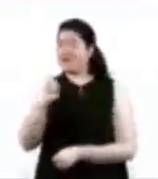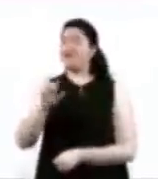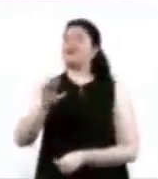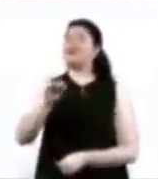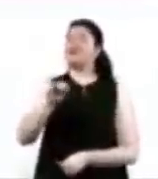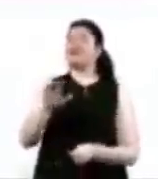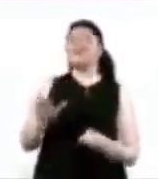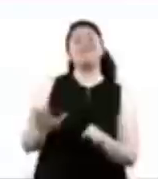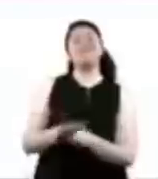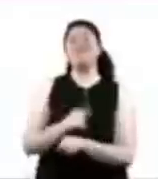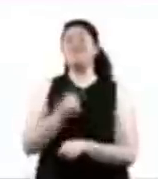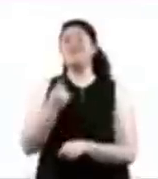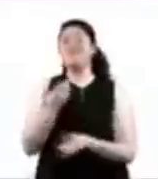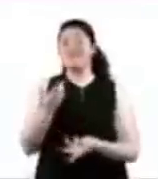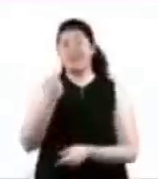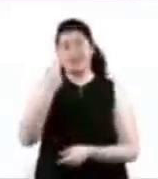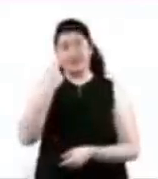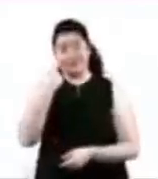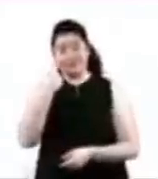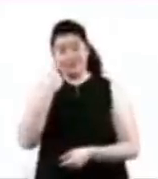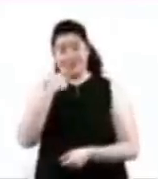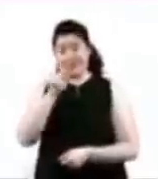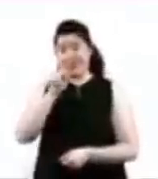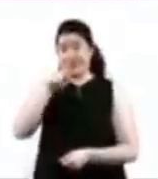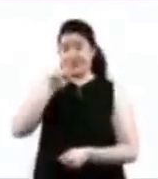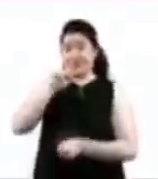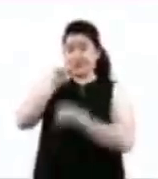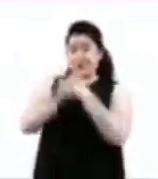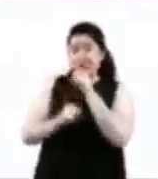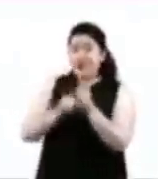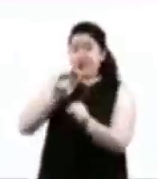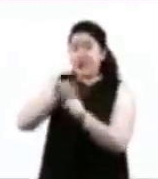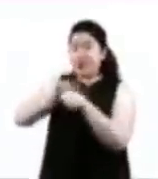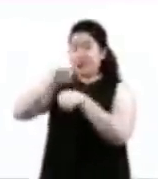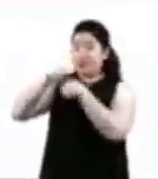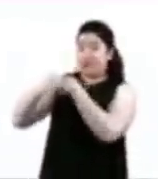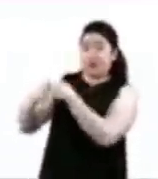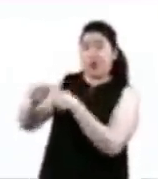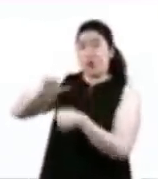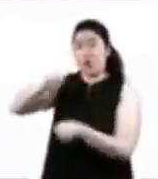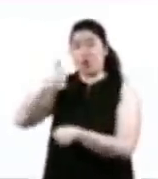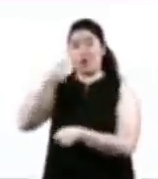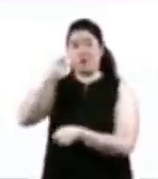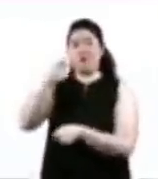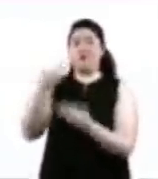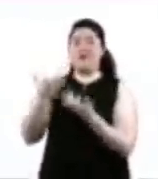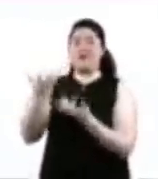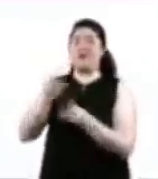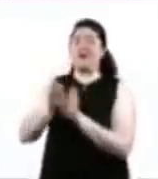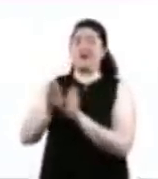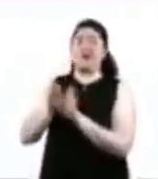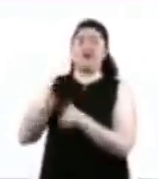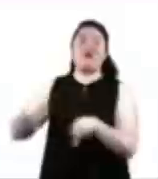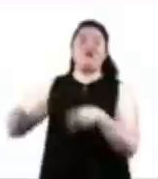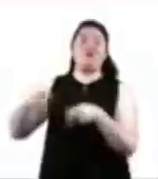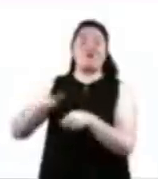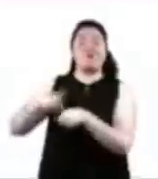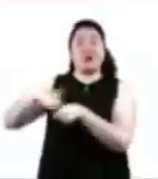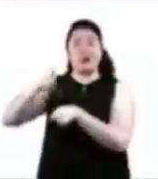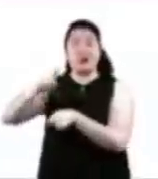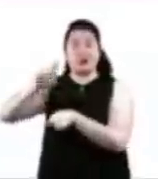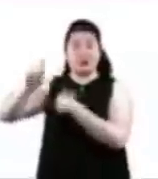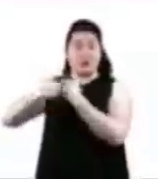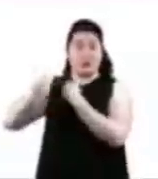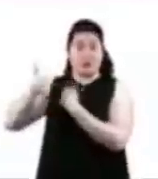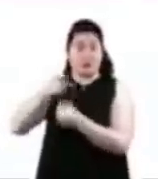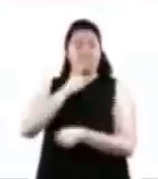este incremento? Pues al incremento de los precios internacionales que Pemex va ajustando. No tiene nada que ver con que el gobierno aumentó